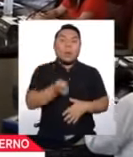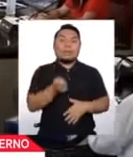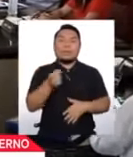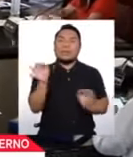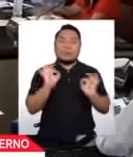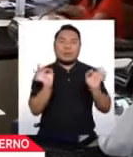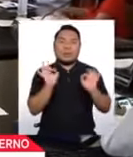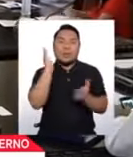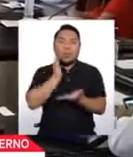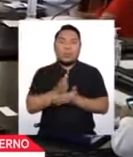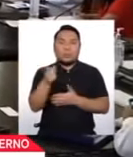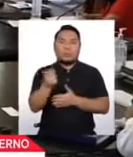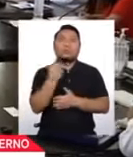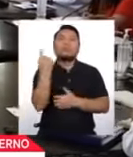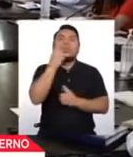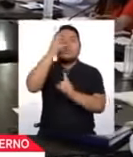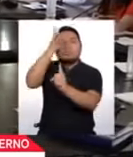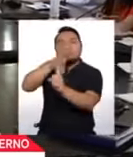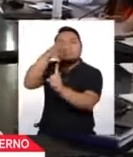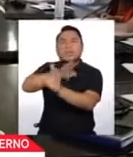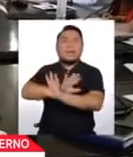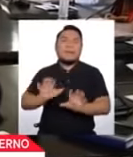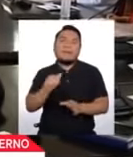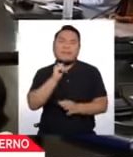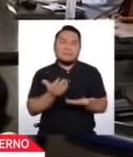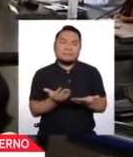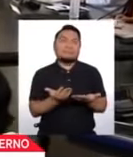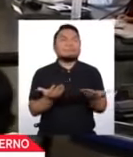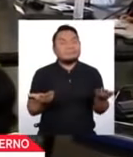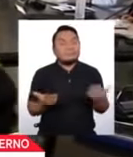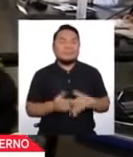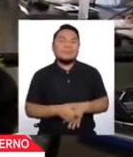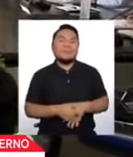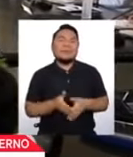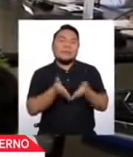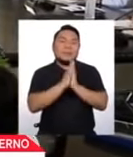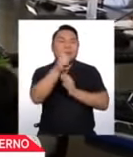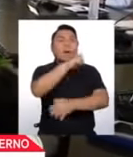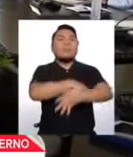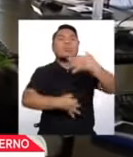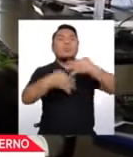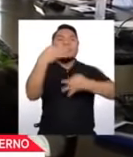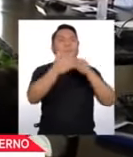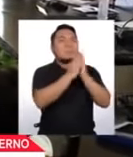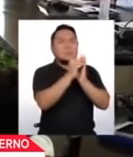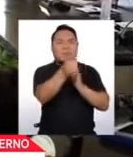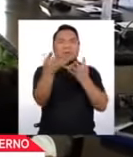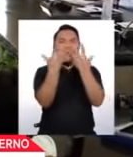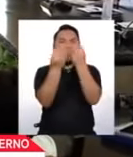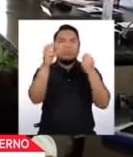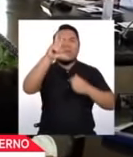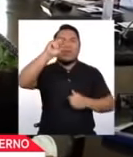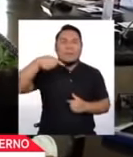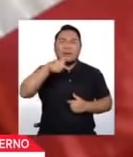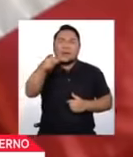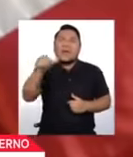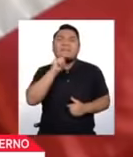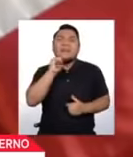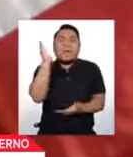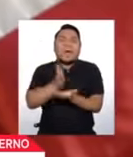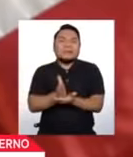solamente un proceso en curso. Entonces siempre pedimos que el Poder Judicial revise estos casos para que vea